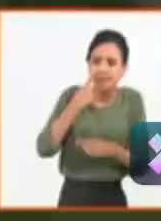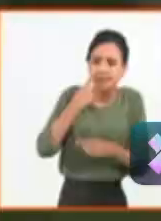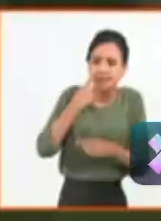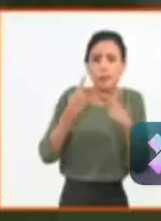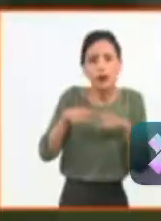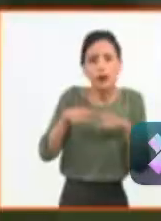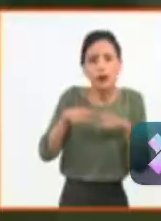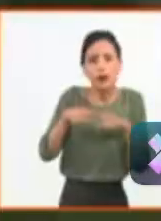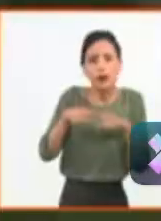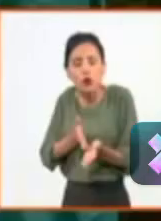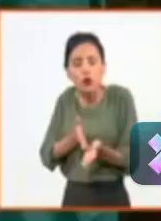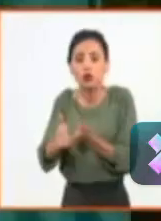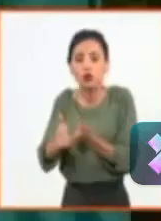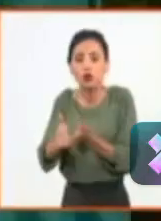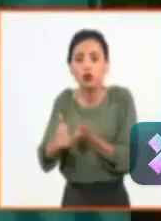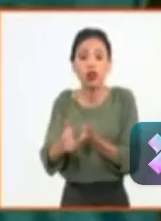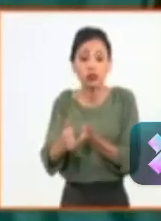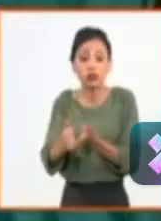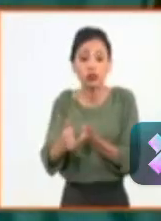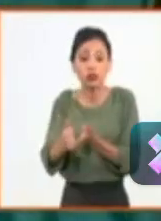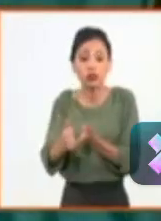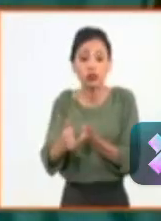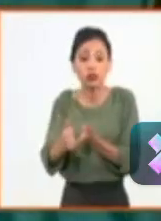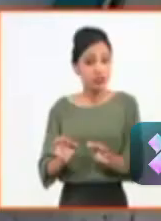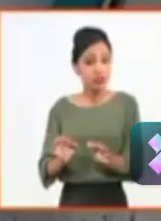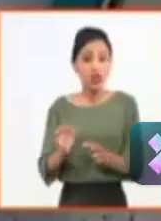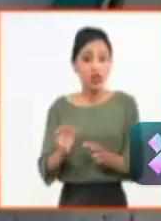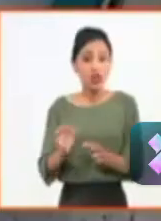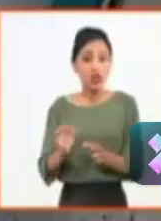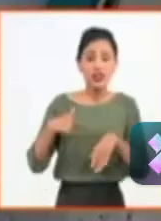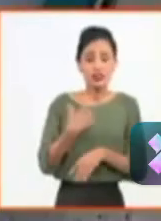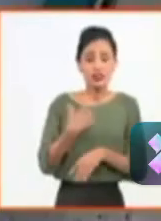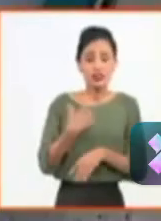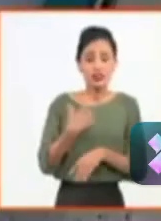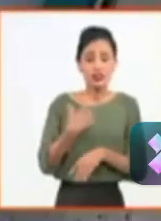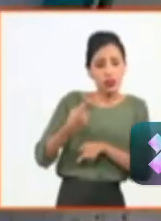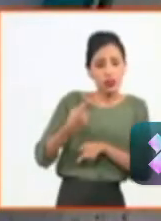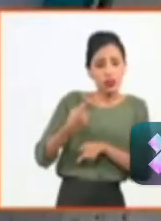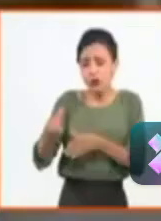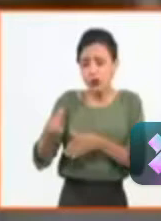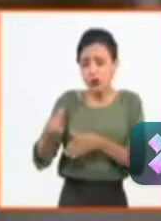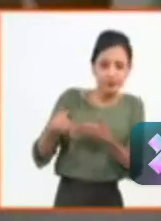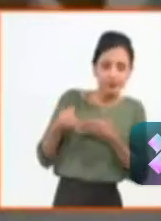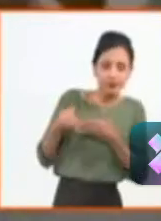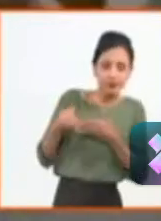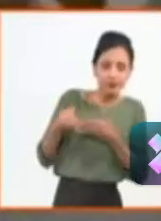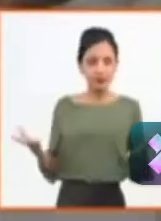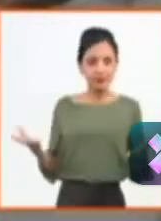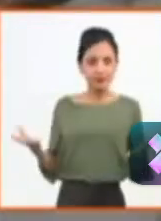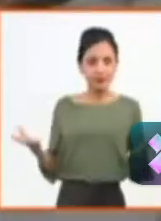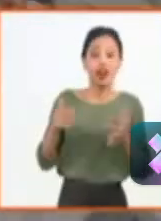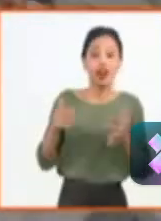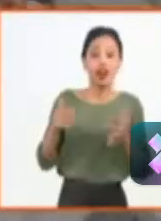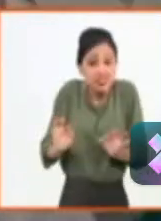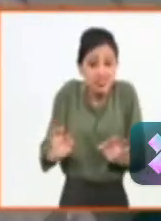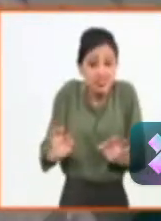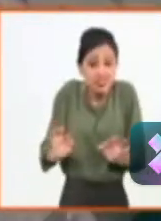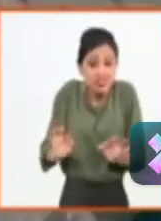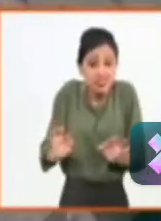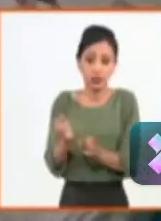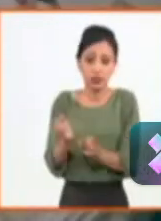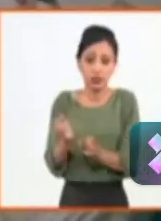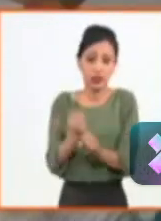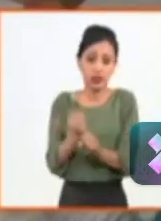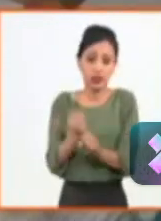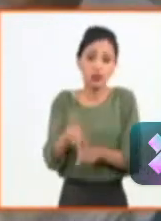matiz diferente, y unos nos damos fuerzas a otros, y vamos así tanteando los momentos, y verdaderamente creo que esto ha sido una